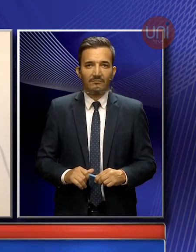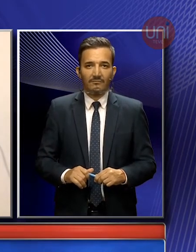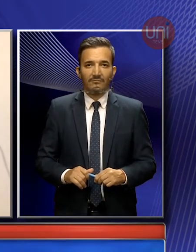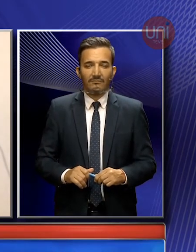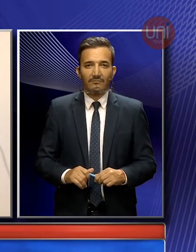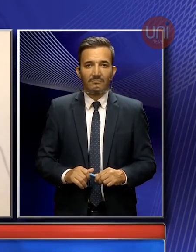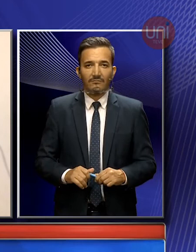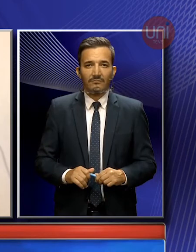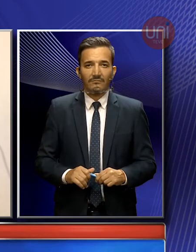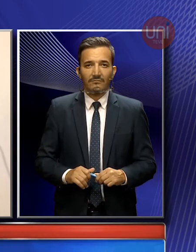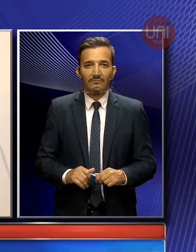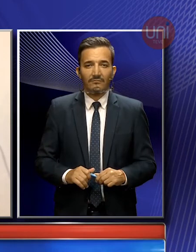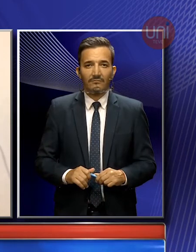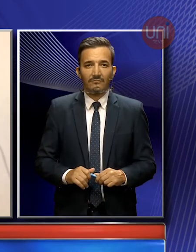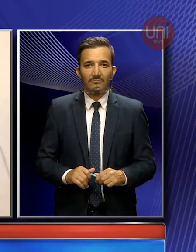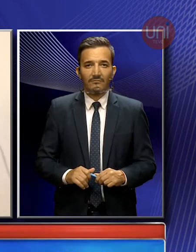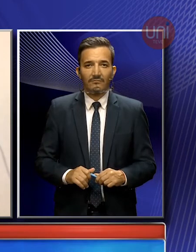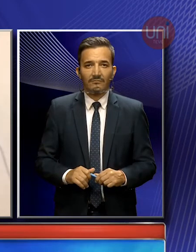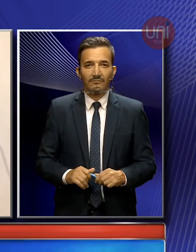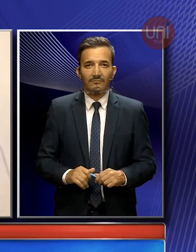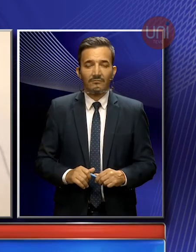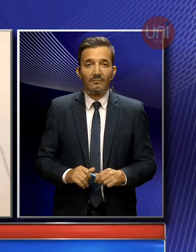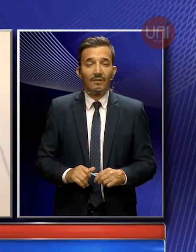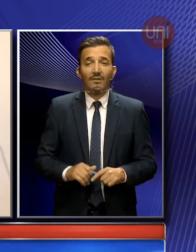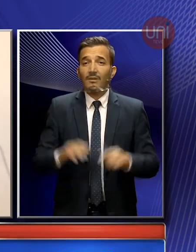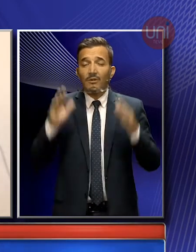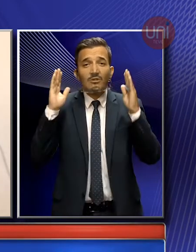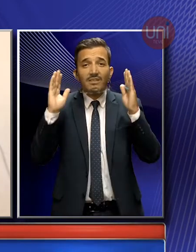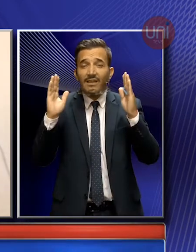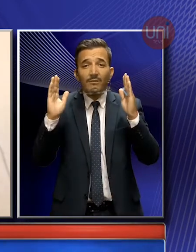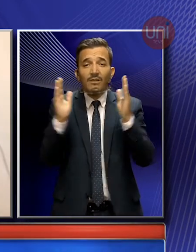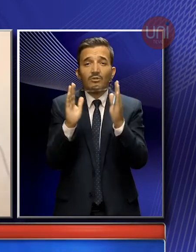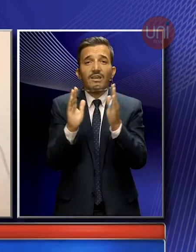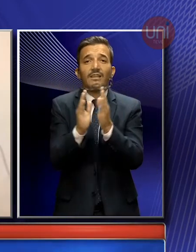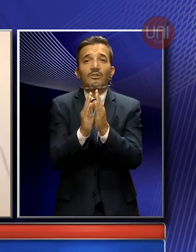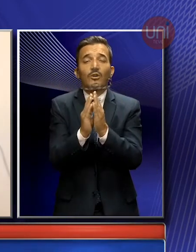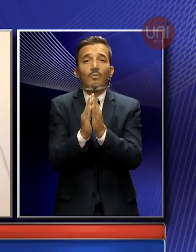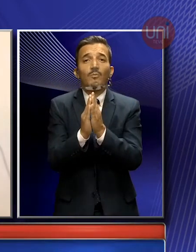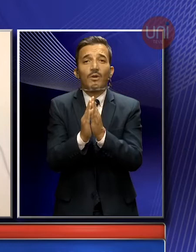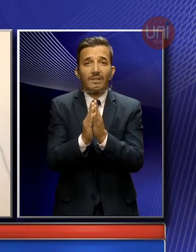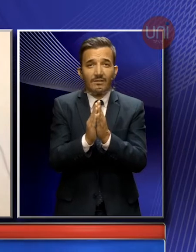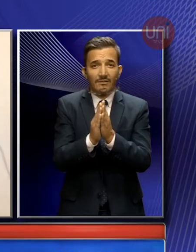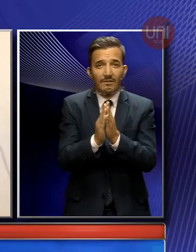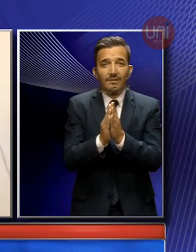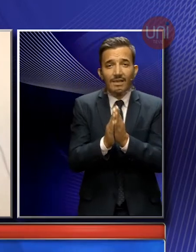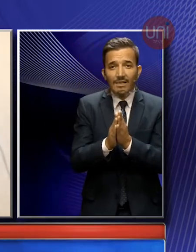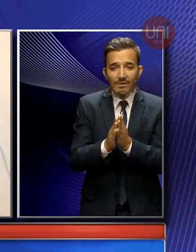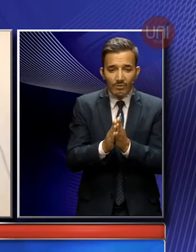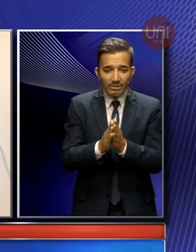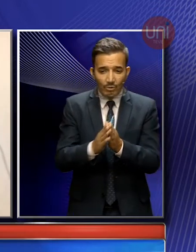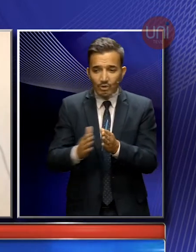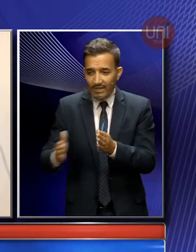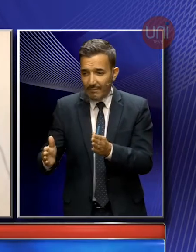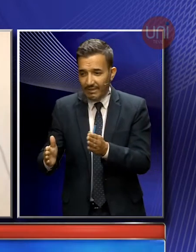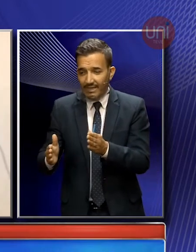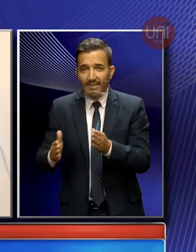no pudieron abrir los turnos tardes porque no contaban con personal de limpieza. Pero esto es increíble. Lucía, digo, ¿cómo pueden darle una solución